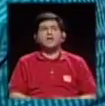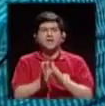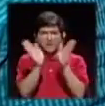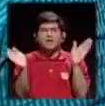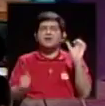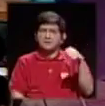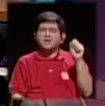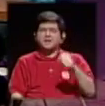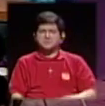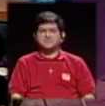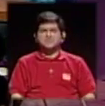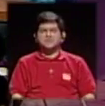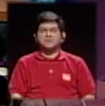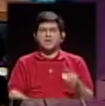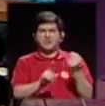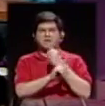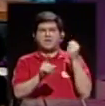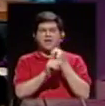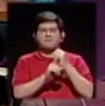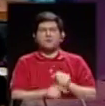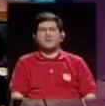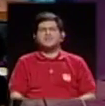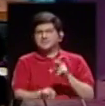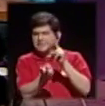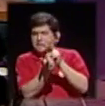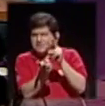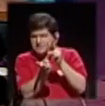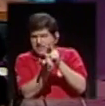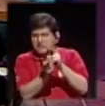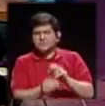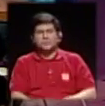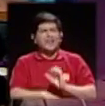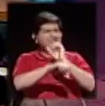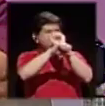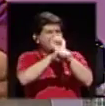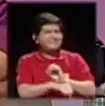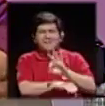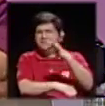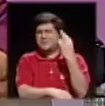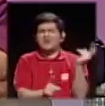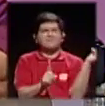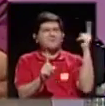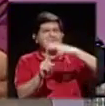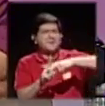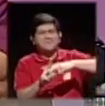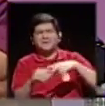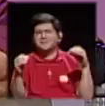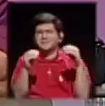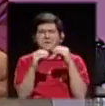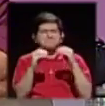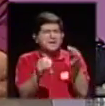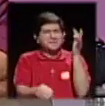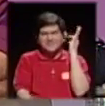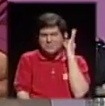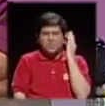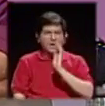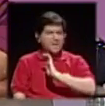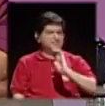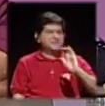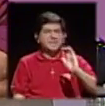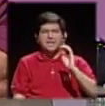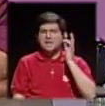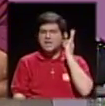sí. La violencia sexual tradicionalmente se ha aplicado mucho más hacia las mujeres y las